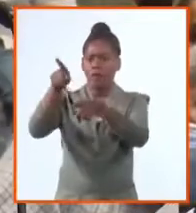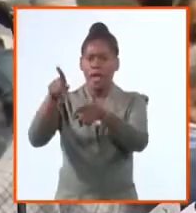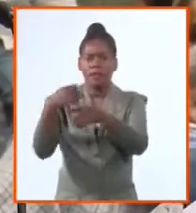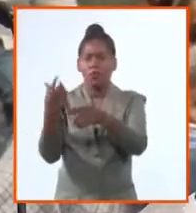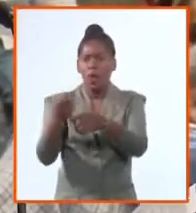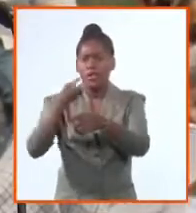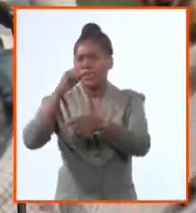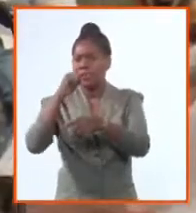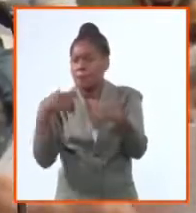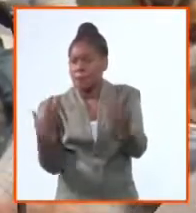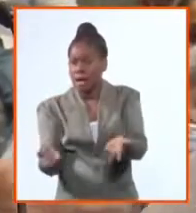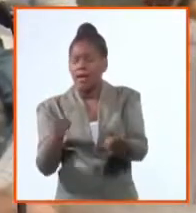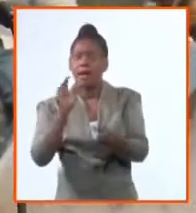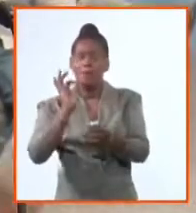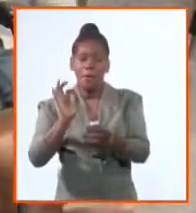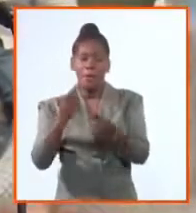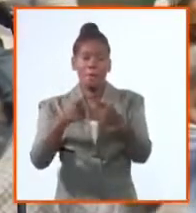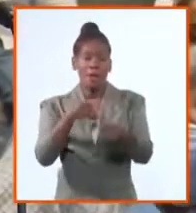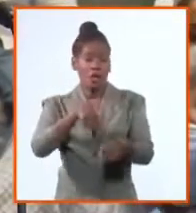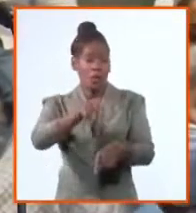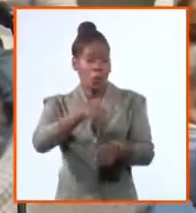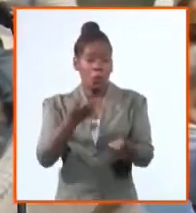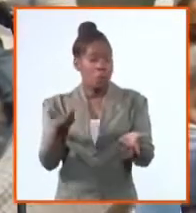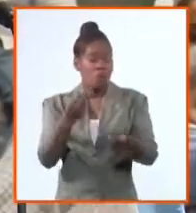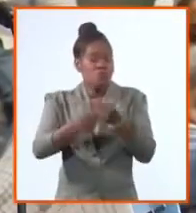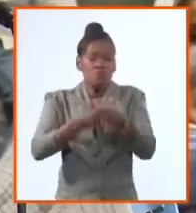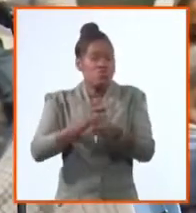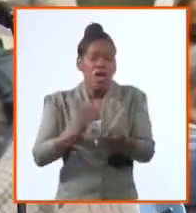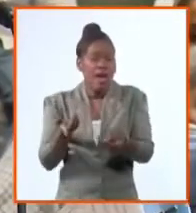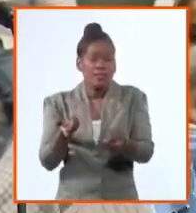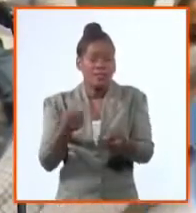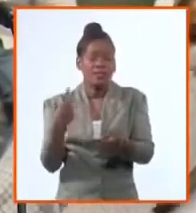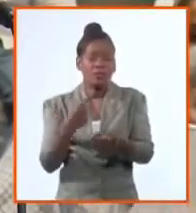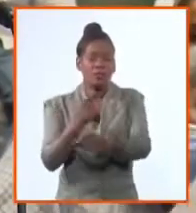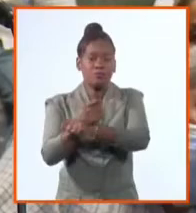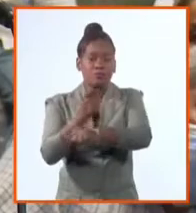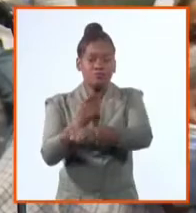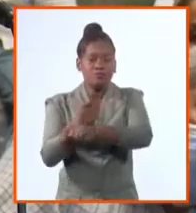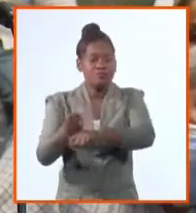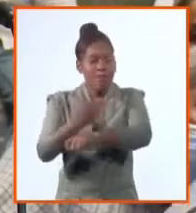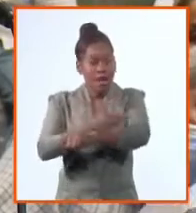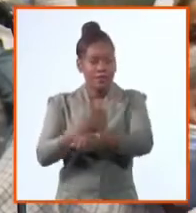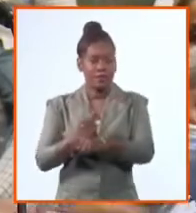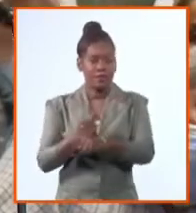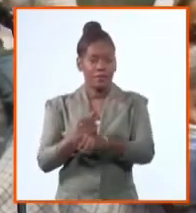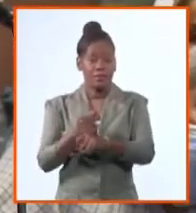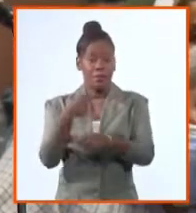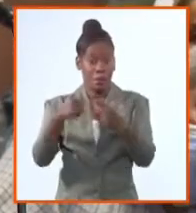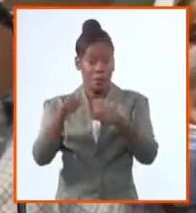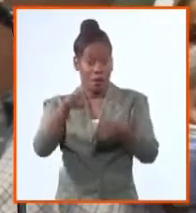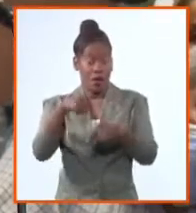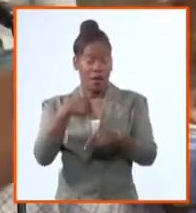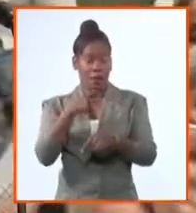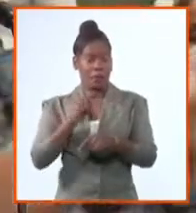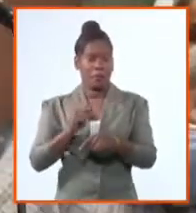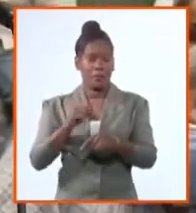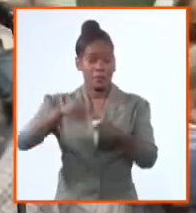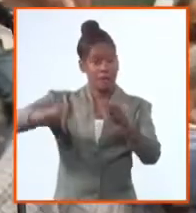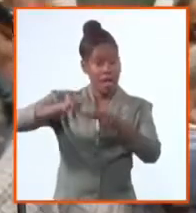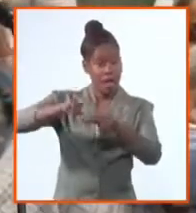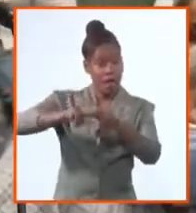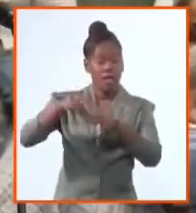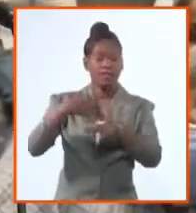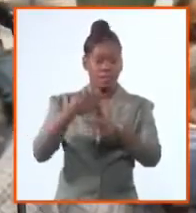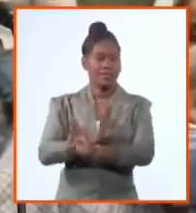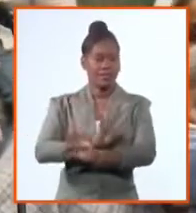tipo. Y en La Habana tiene un contexto muy particular. Hay un estudio hecho en La Habana de lo que significa la